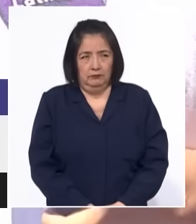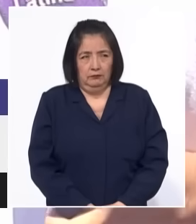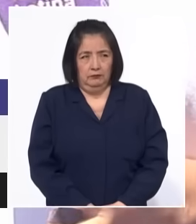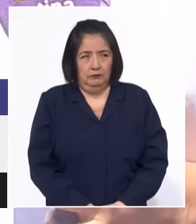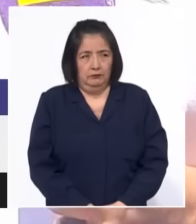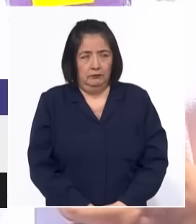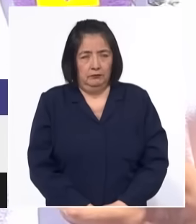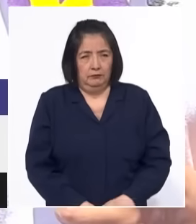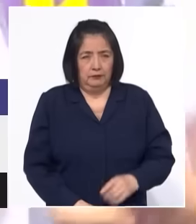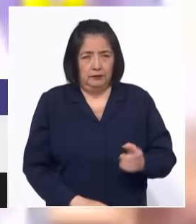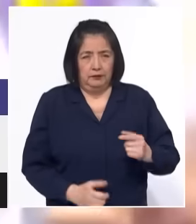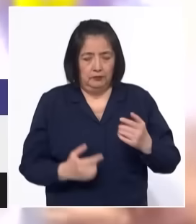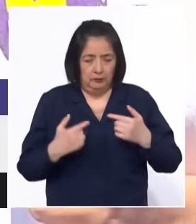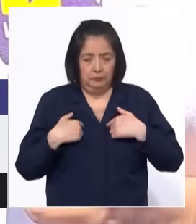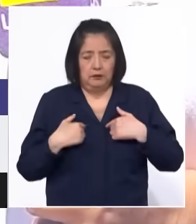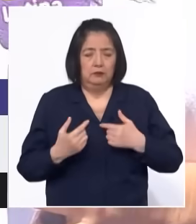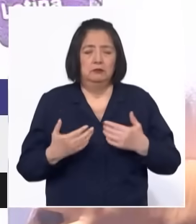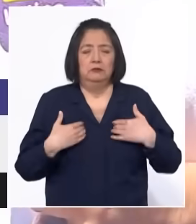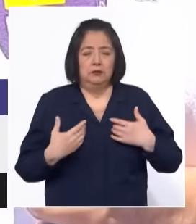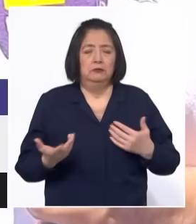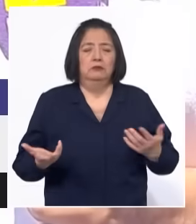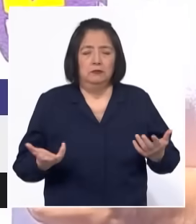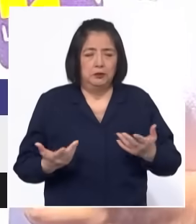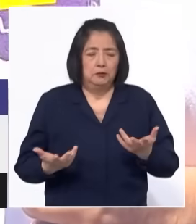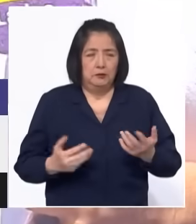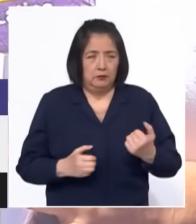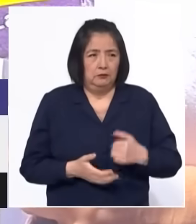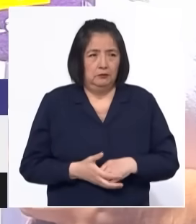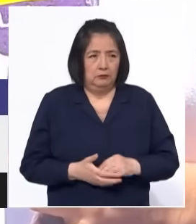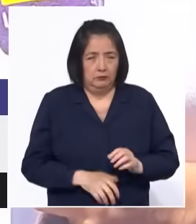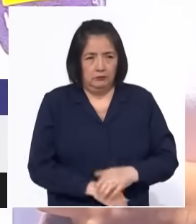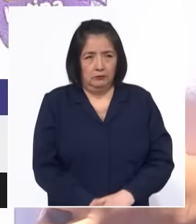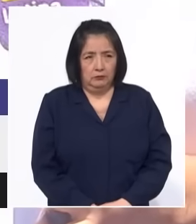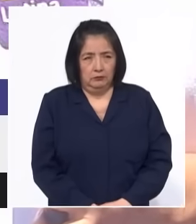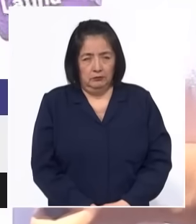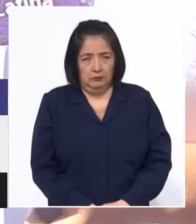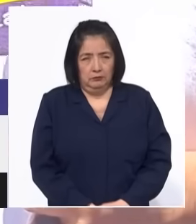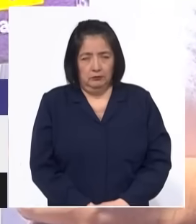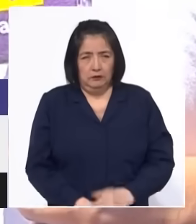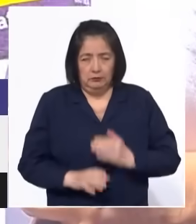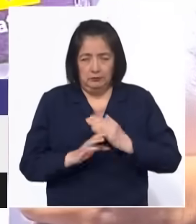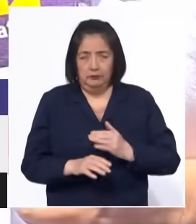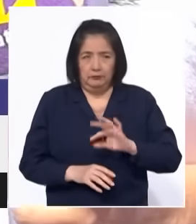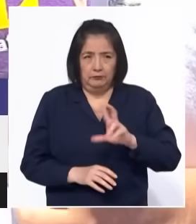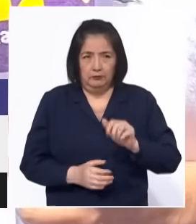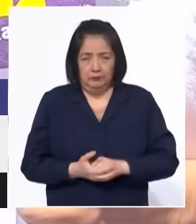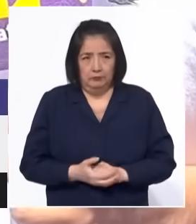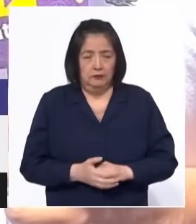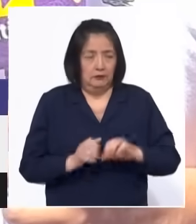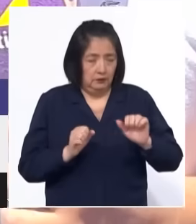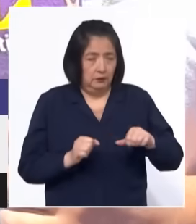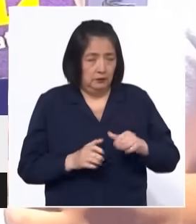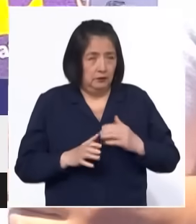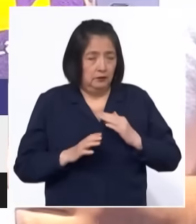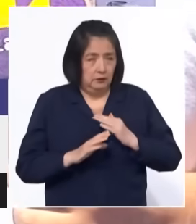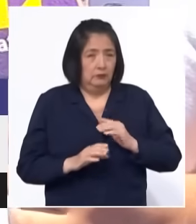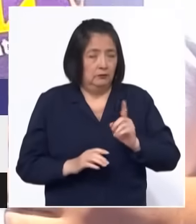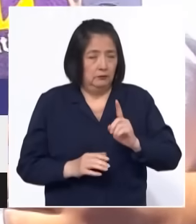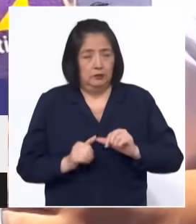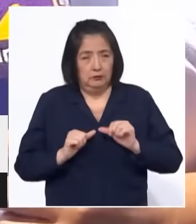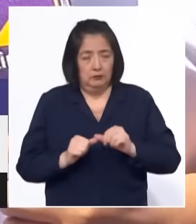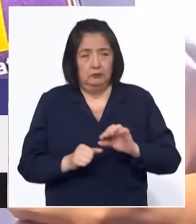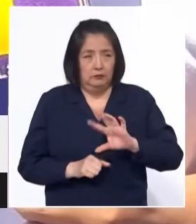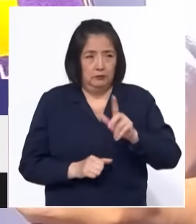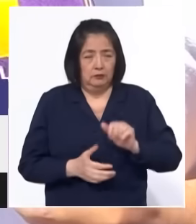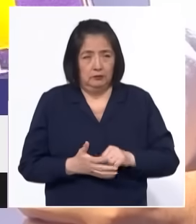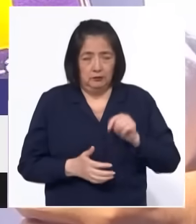se pone su pecho, ella misma dice, puse mi pecho para que evitar el robo y evita que continúen